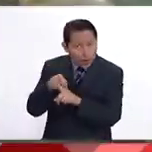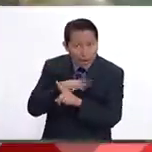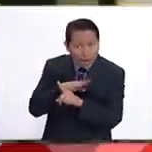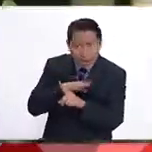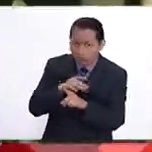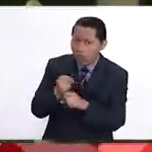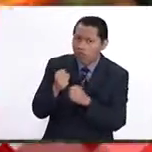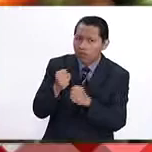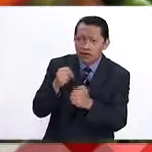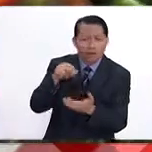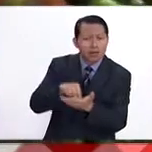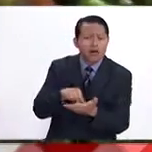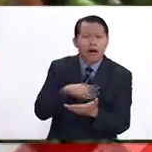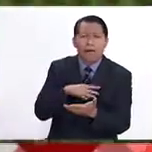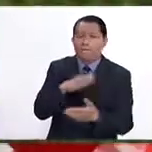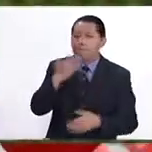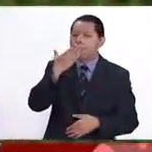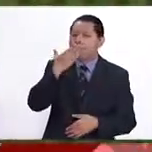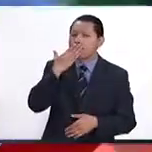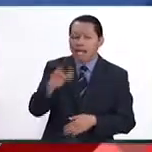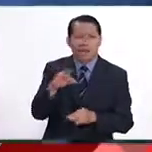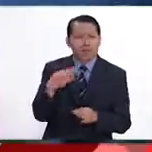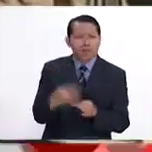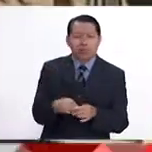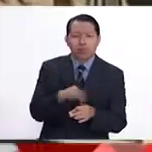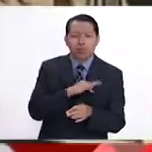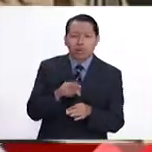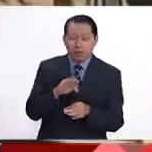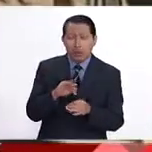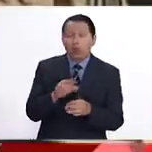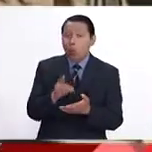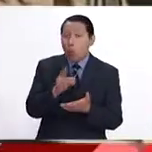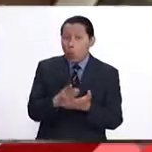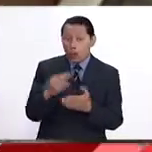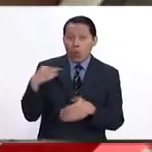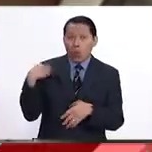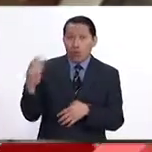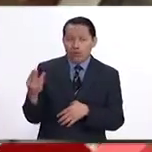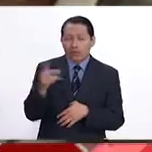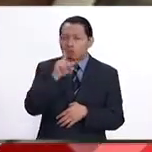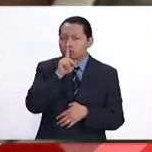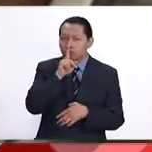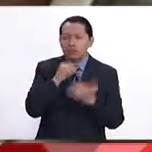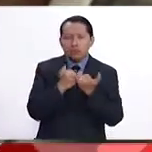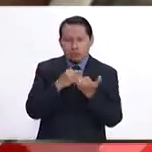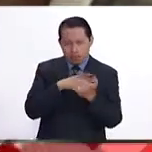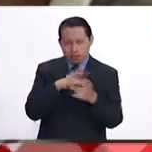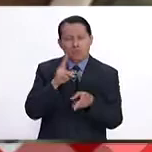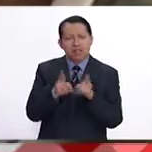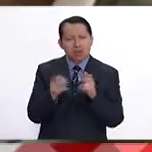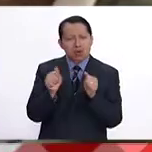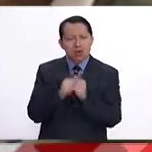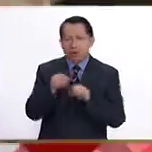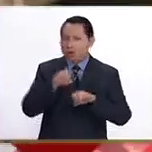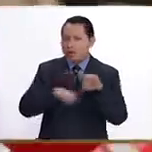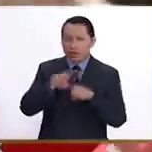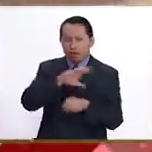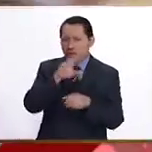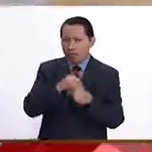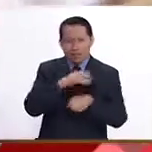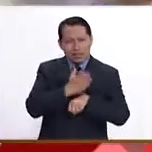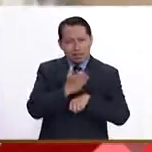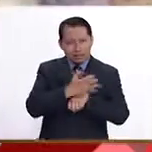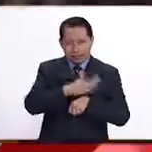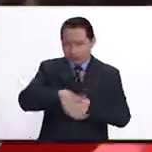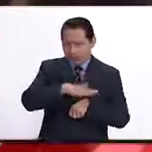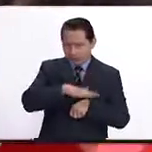una presencia extraordinaria, no solo en Washington, sino platicando con empresas de todo Estados